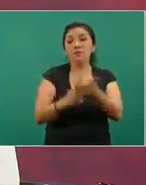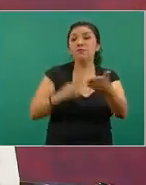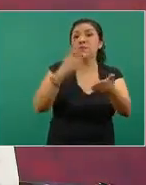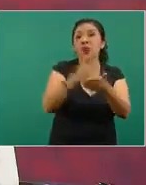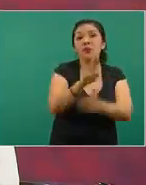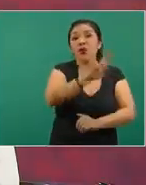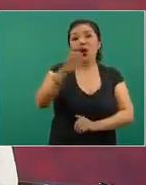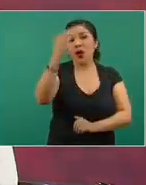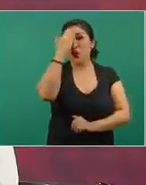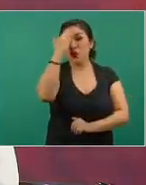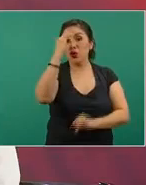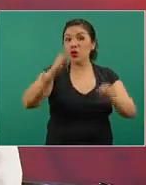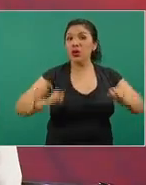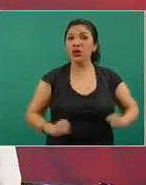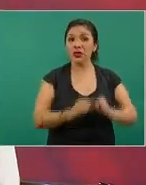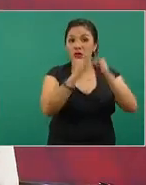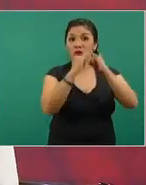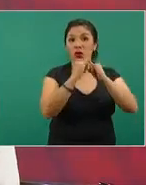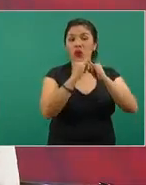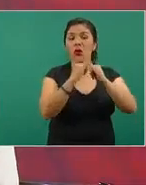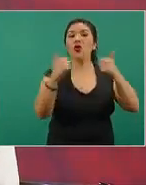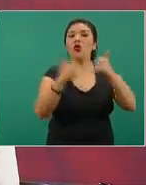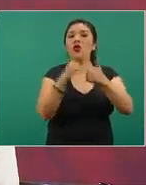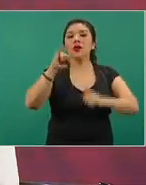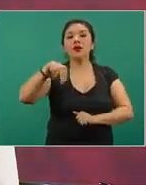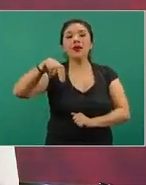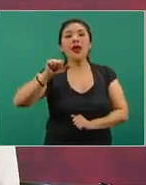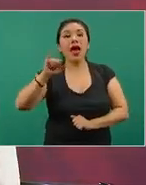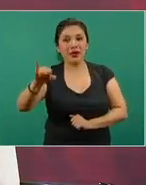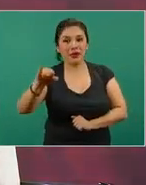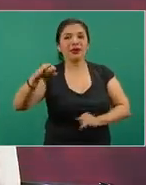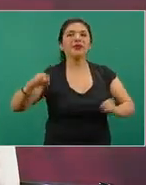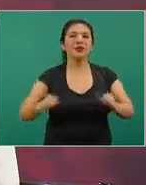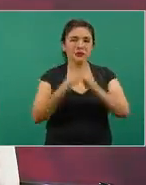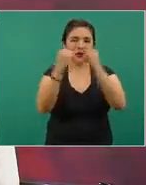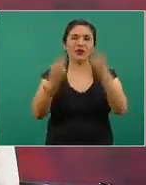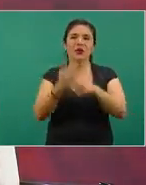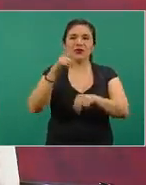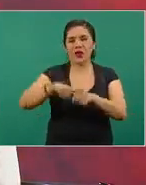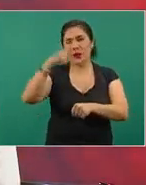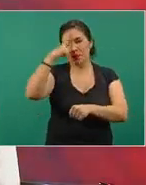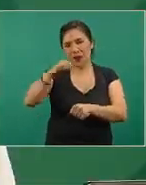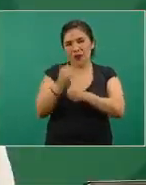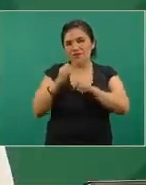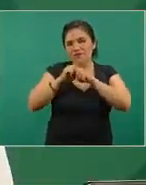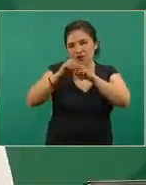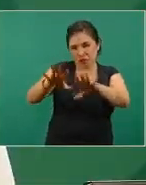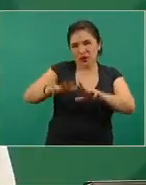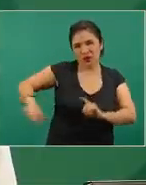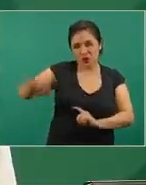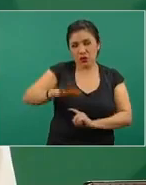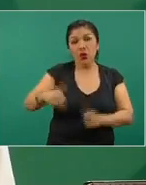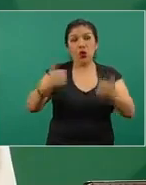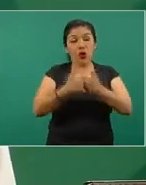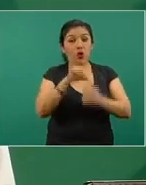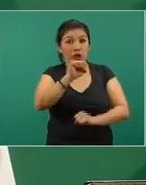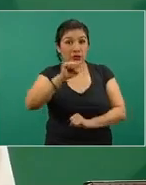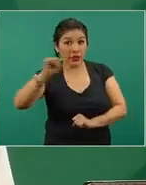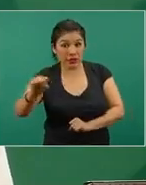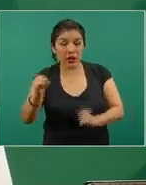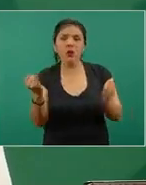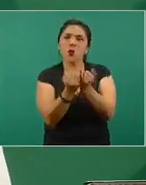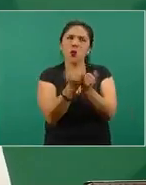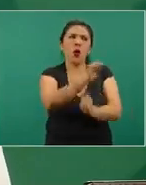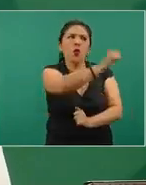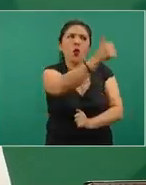un reconocimiento institucional por parte del INAI, el Instituto Nacional de Acceso a la Información Pública. No solamente a la Secretaría de Salud, también a